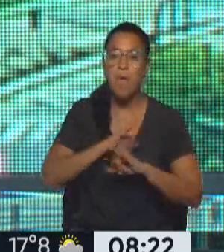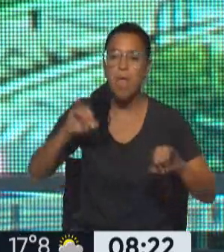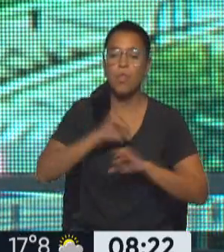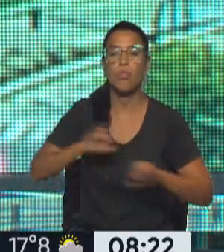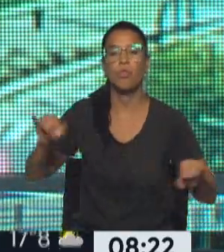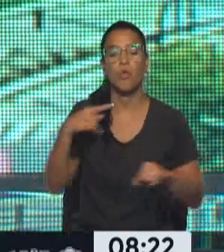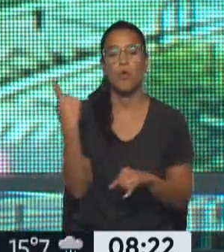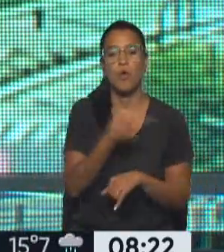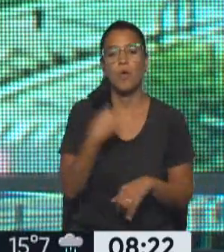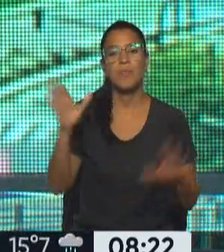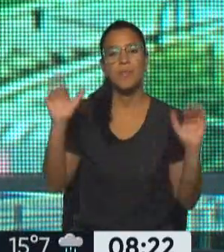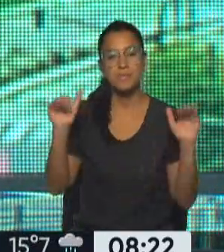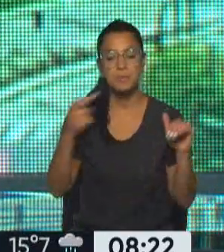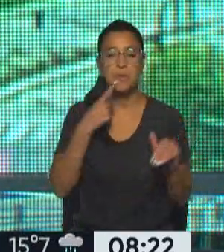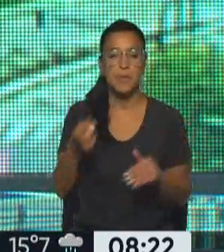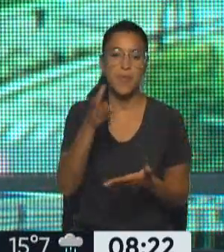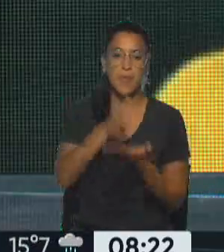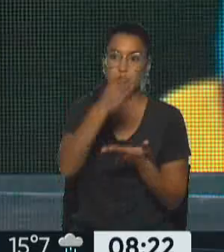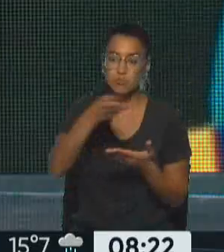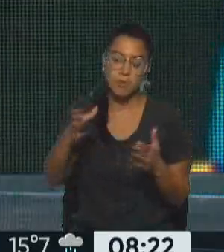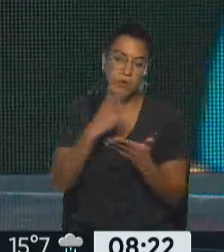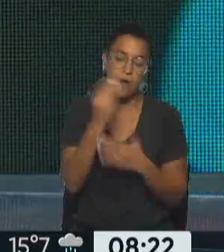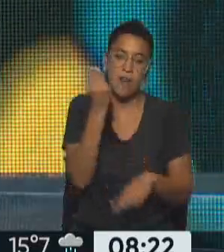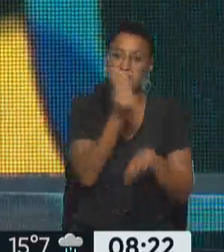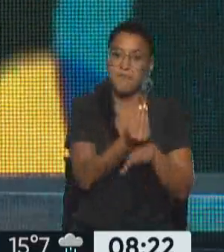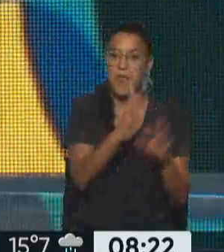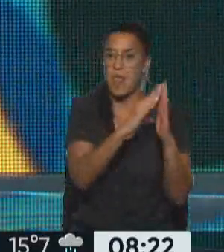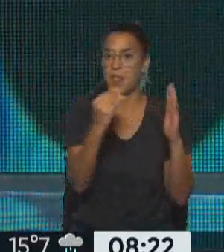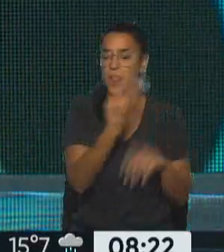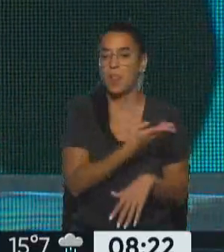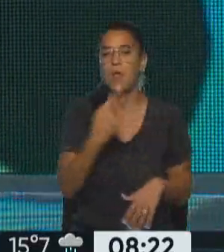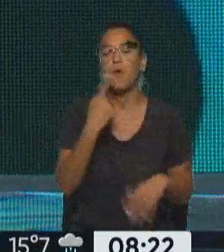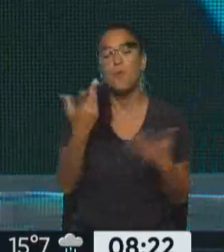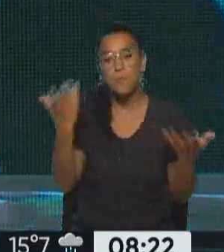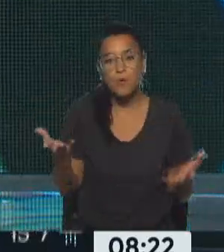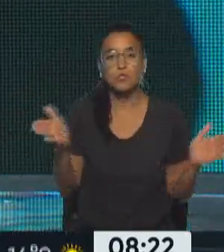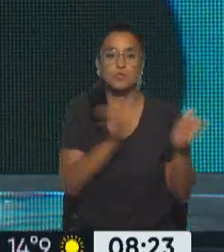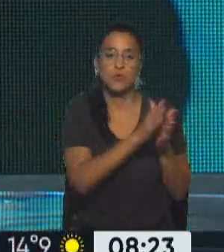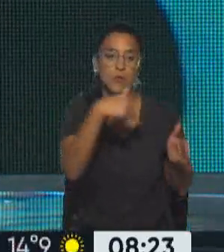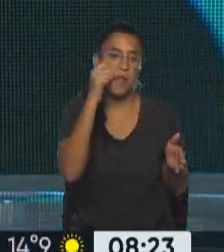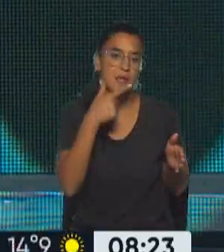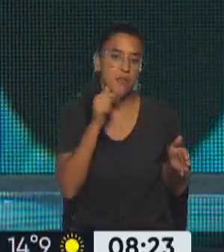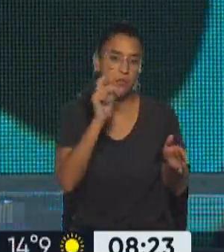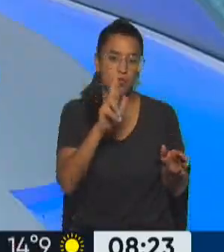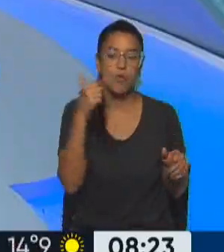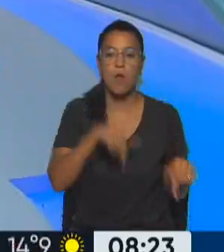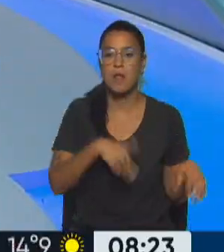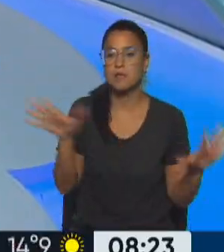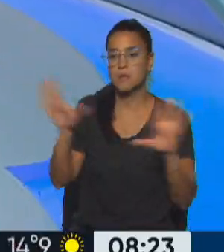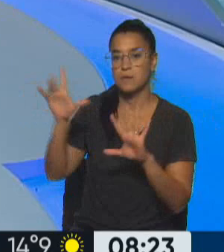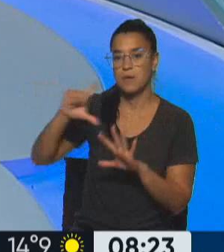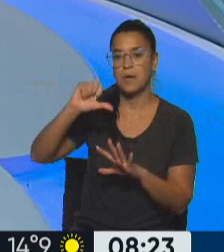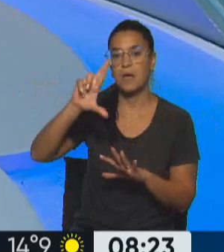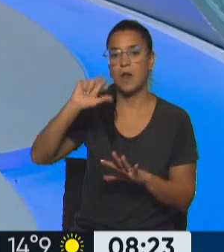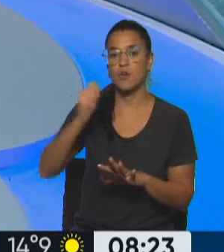estuvimos despidiendo a esta gran referente de los derechos humanos de nuestro país y del mundo. Por eso junto a Néstor Espósito ya mismo estamos saludando a Carlos